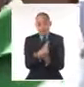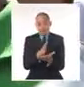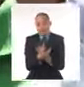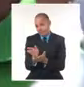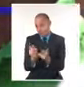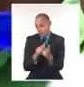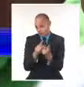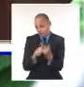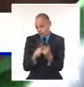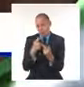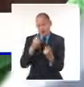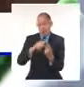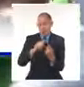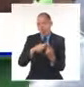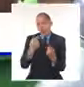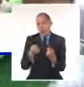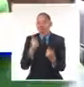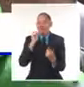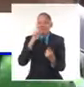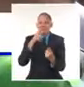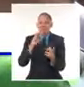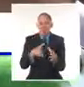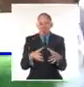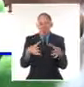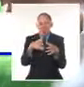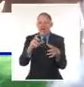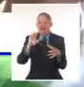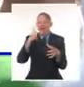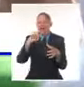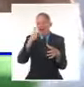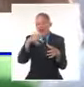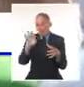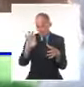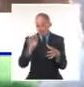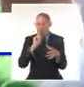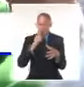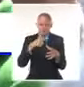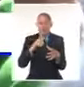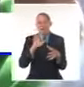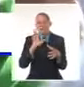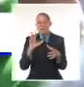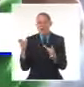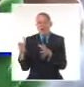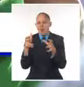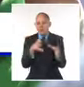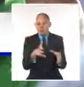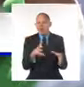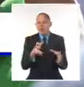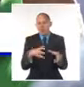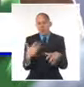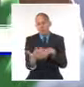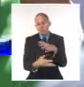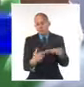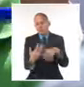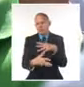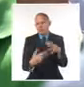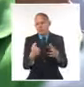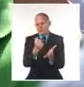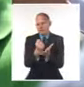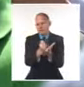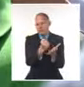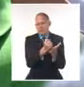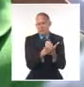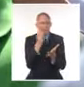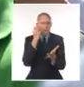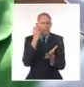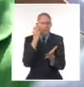el procesamiento del cacao, toda la transformación que llega hasta la cocoa, el polvo, ¿no?, y la manteca. Y